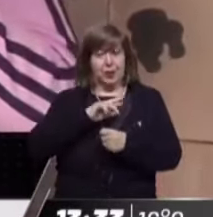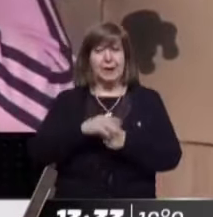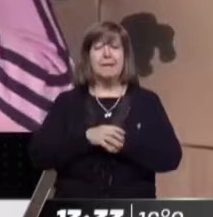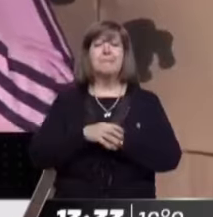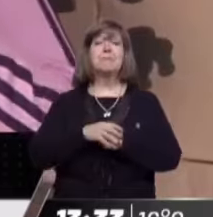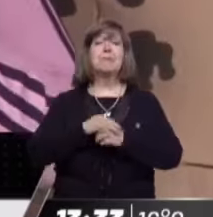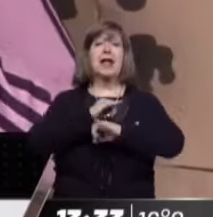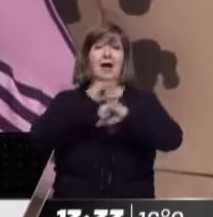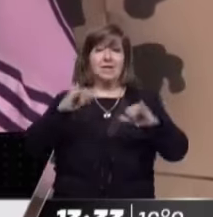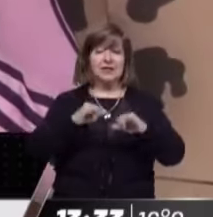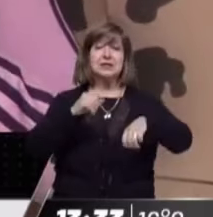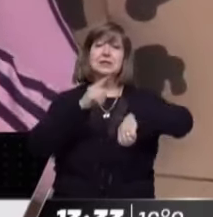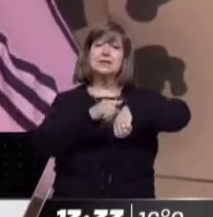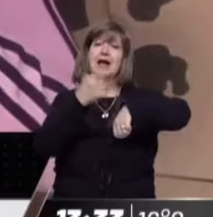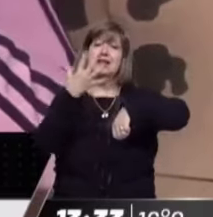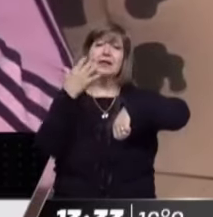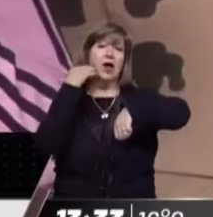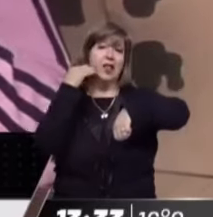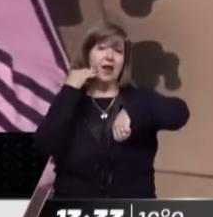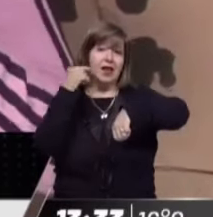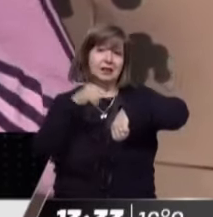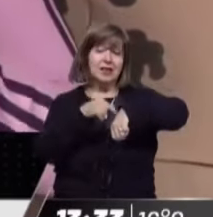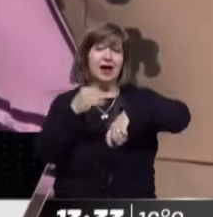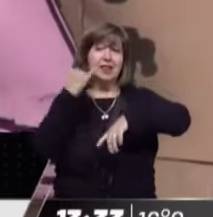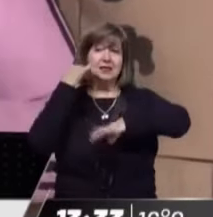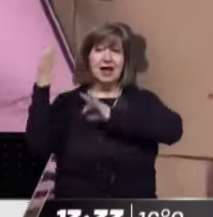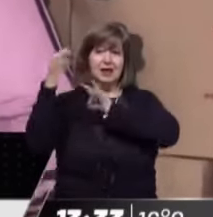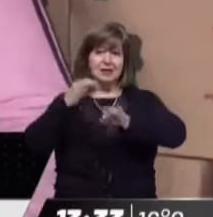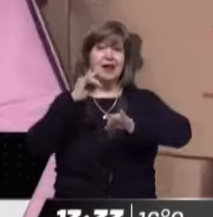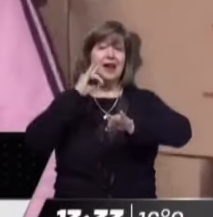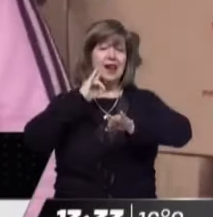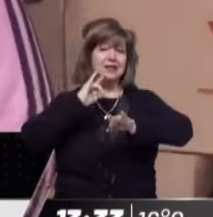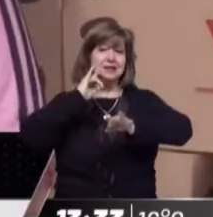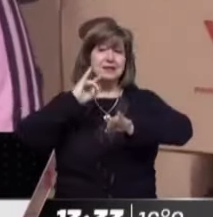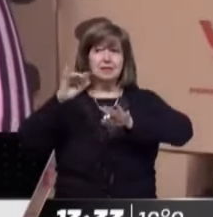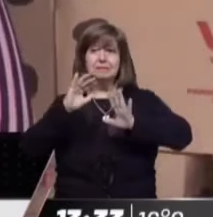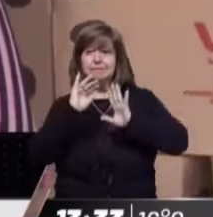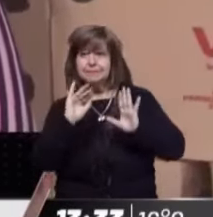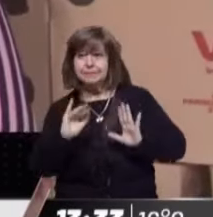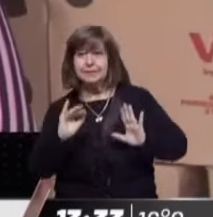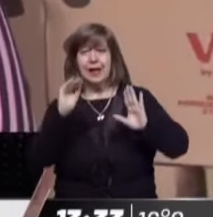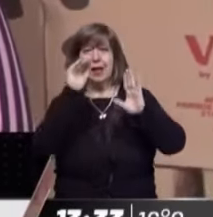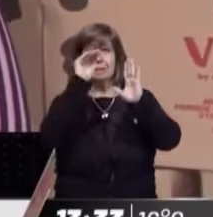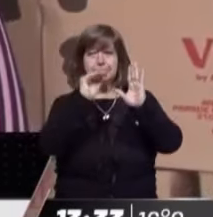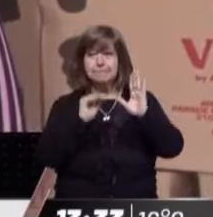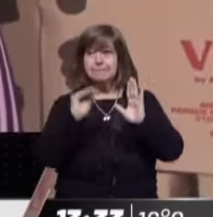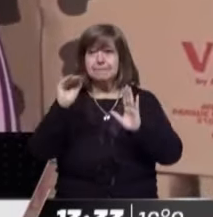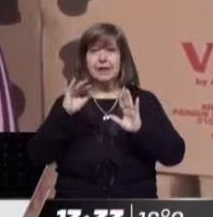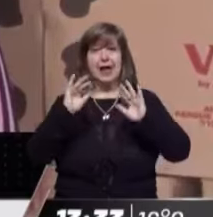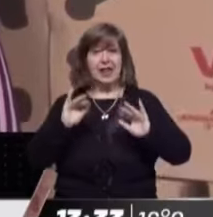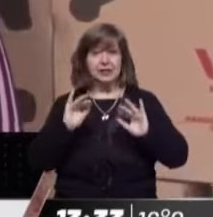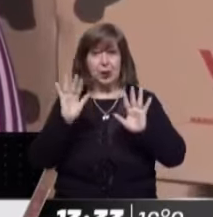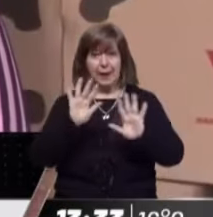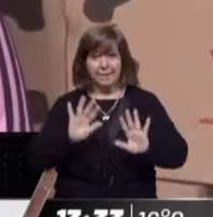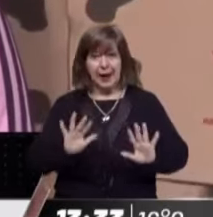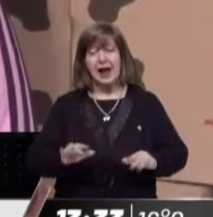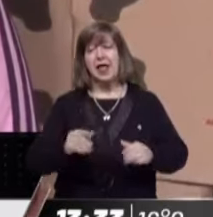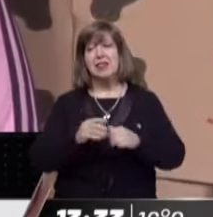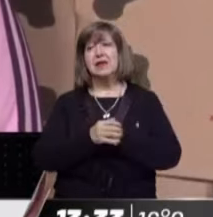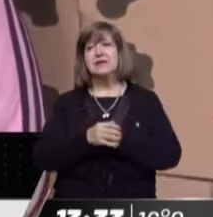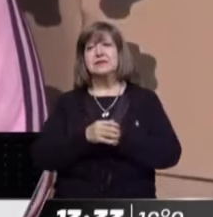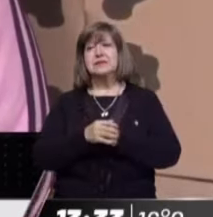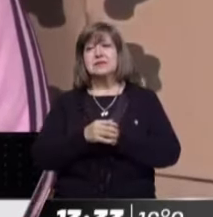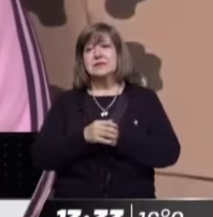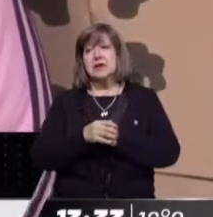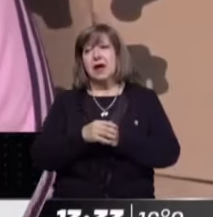abre sus puertas para entregar la leche que llegó de nación Lamentablemente el origen de la situación no es el más feliz